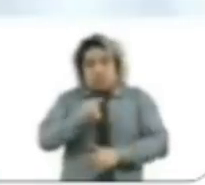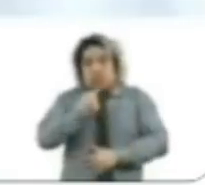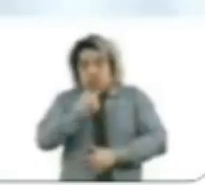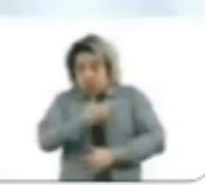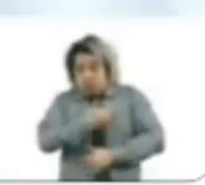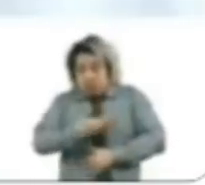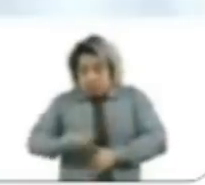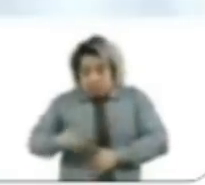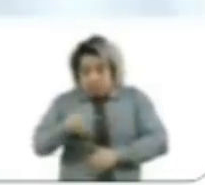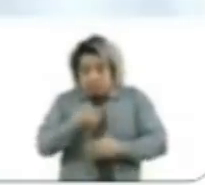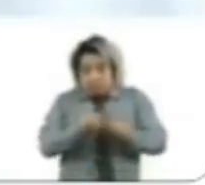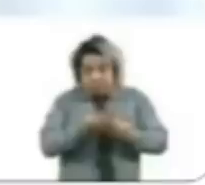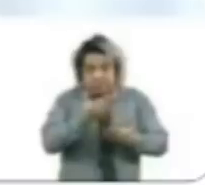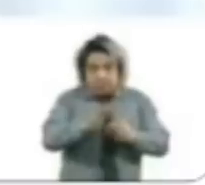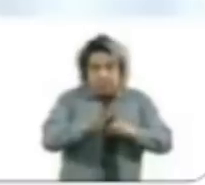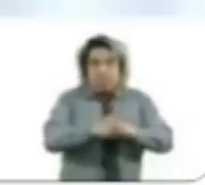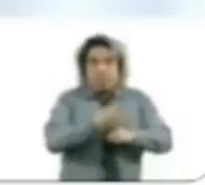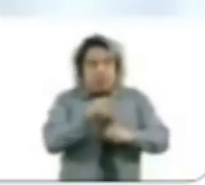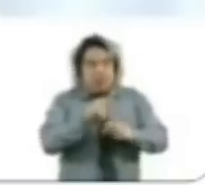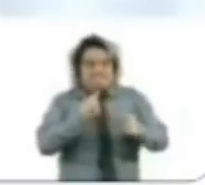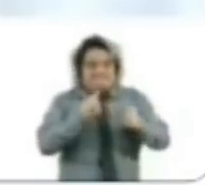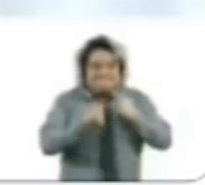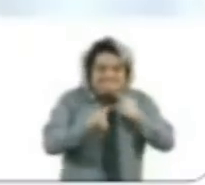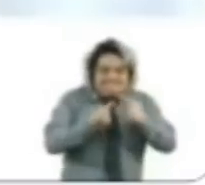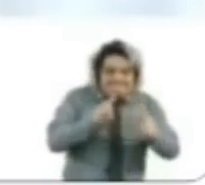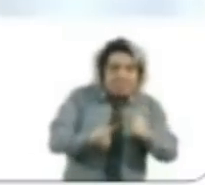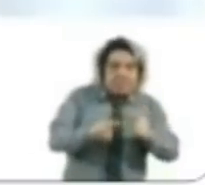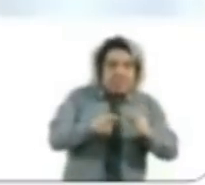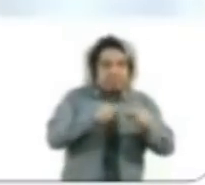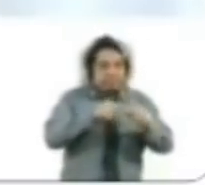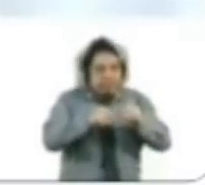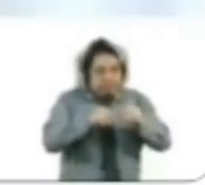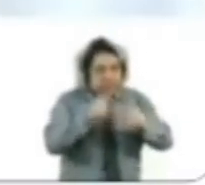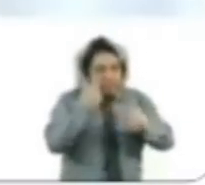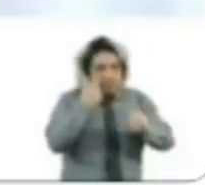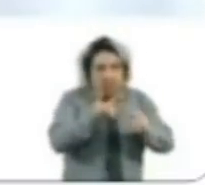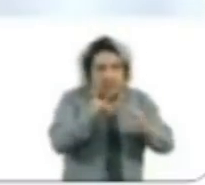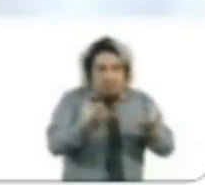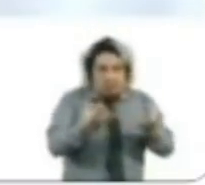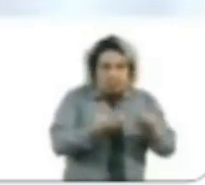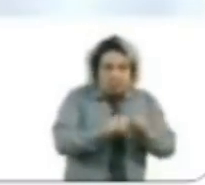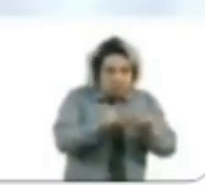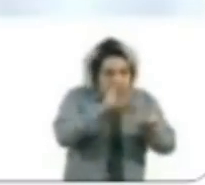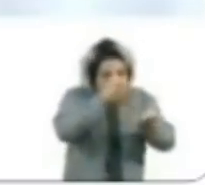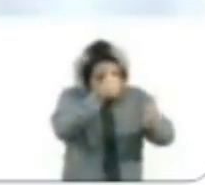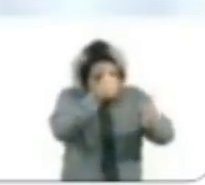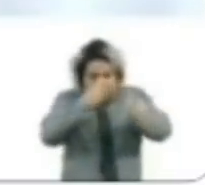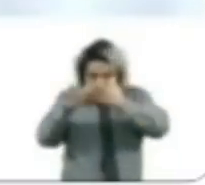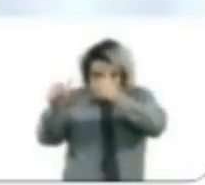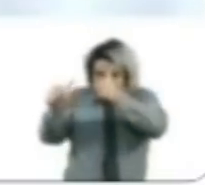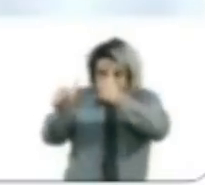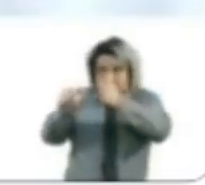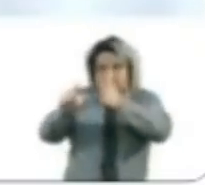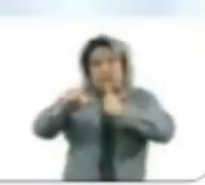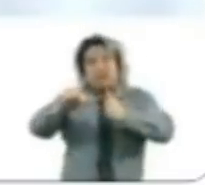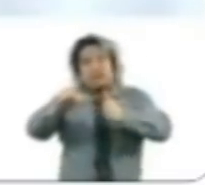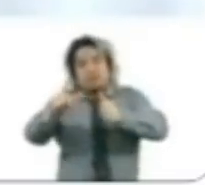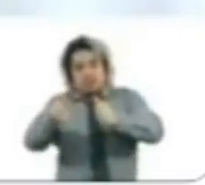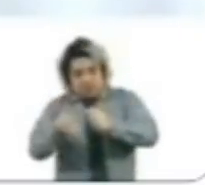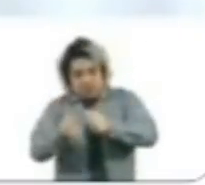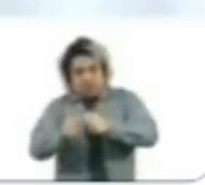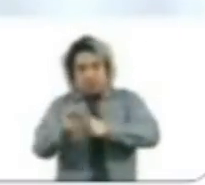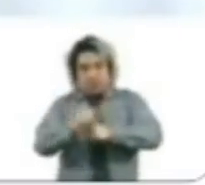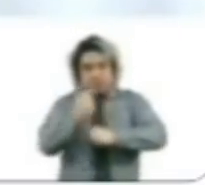por negociaron en mesas de trabajo con la empresa privada hubo acuerdos y al final a pesar